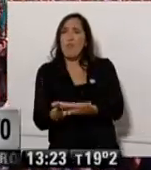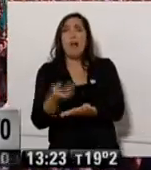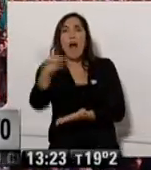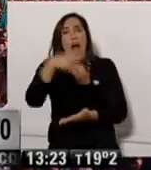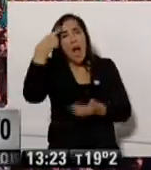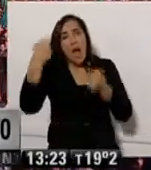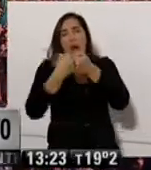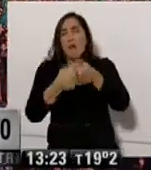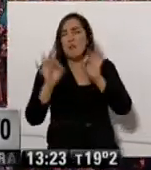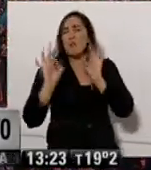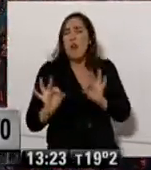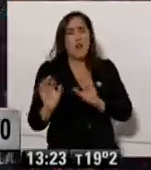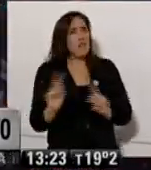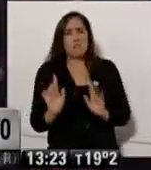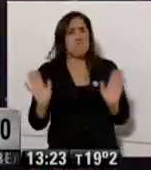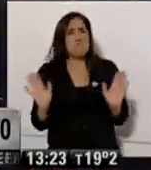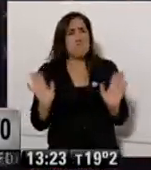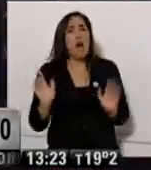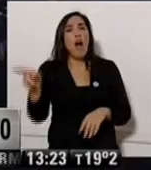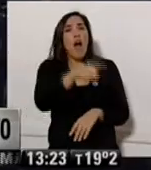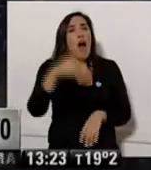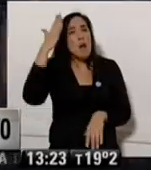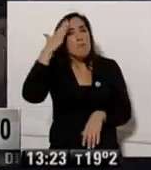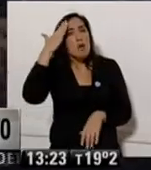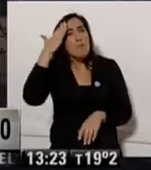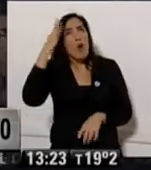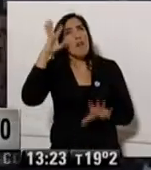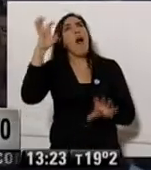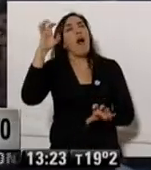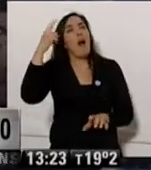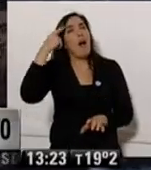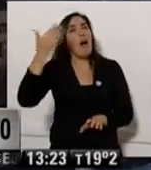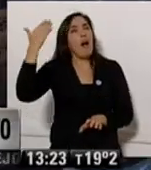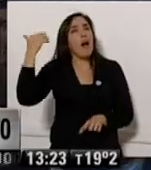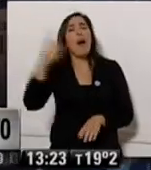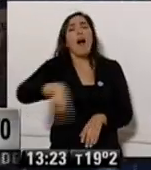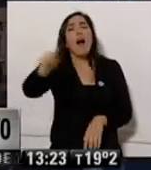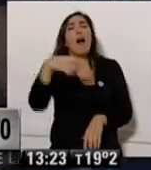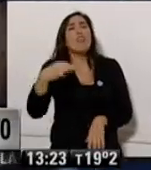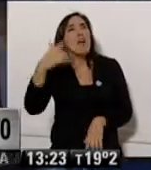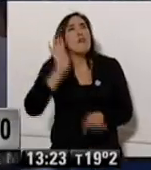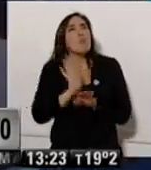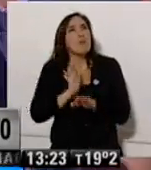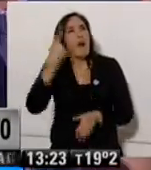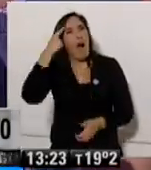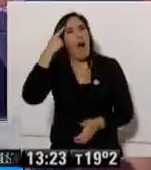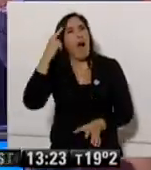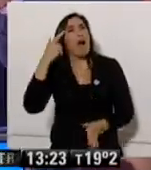les pido que tengan memoria, que sean inteligentes